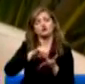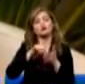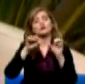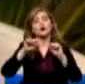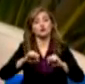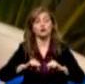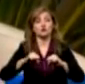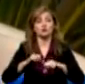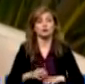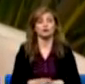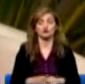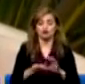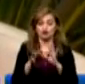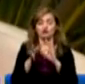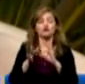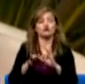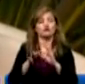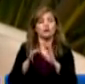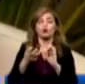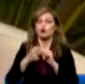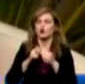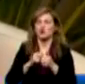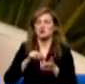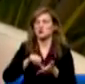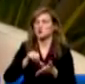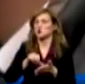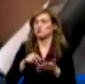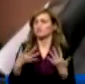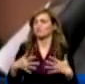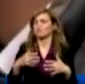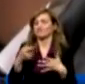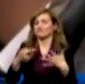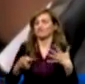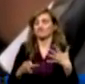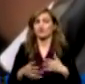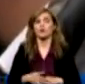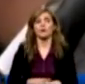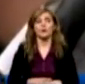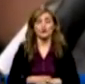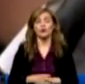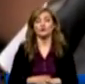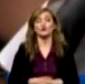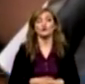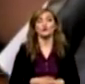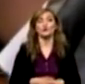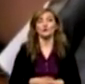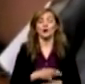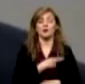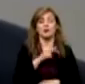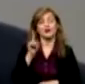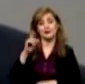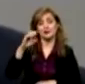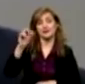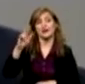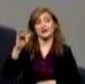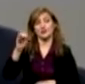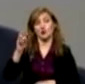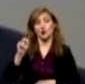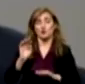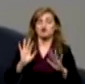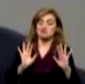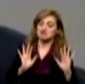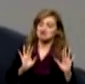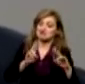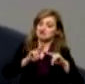pueda colaborar con los problemas que tiene la ciudad de Quito. Por su parte, el catedrático de Flaxo, Fernando Carrión, dice que tendrán que